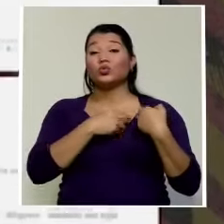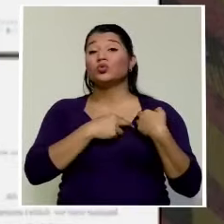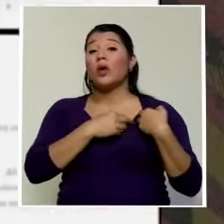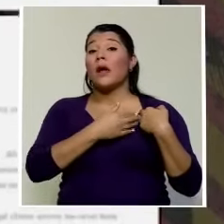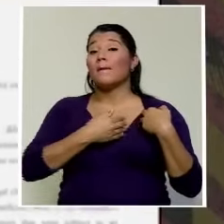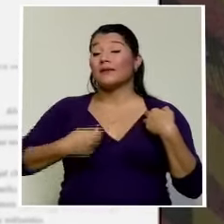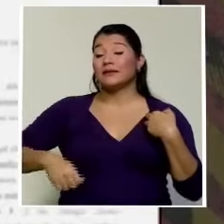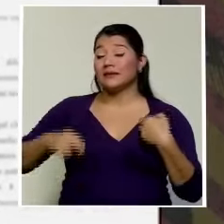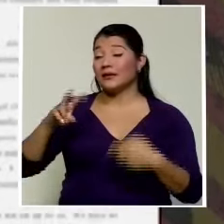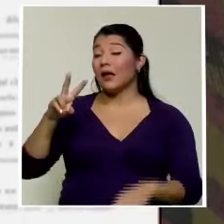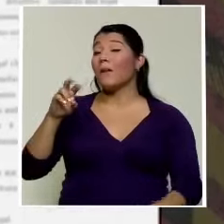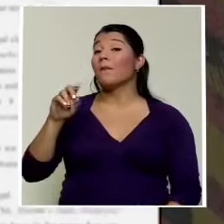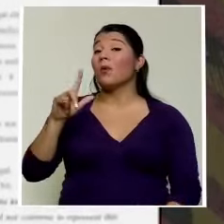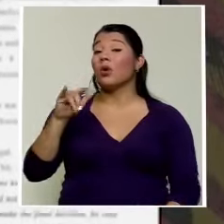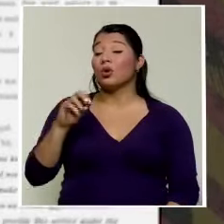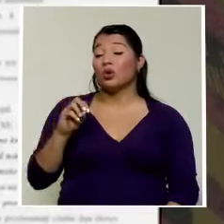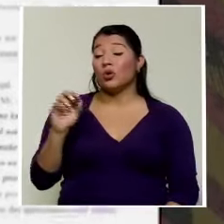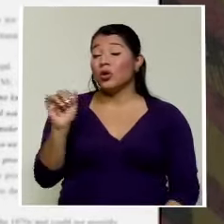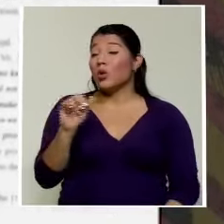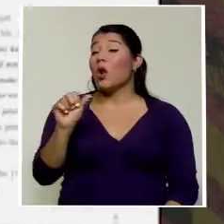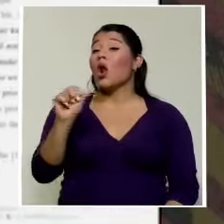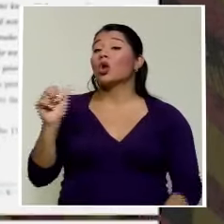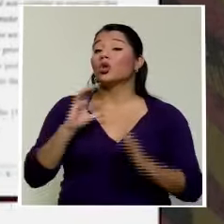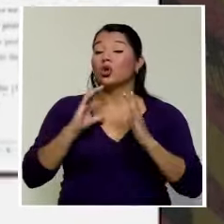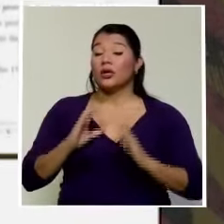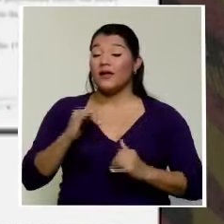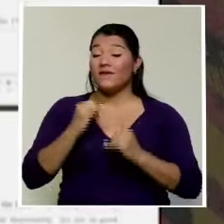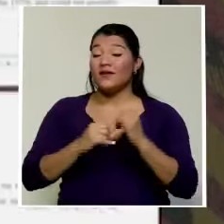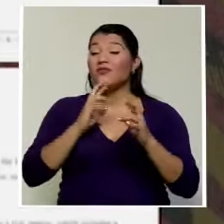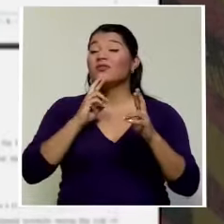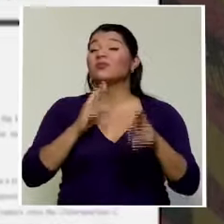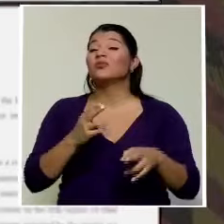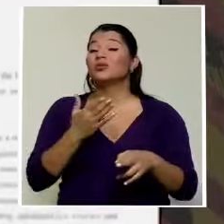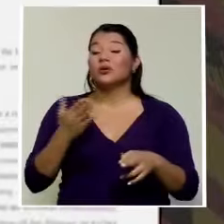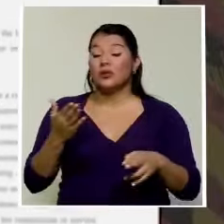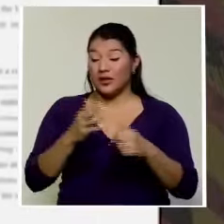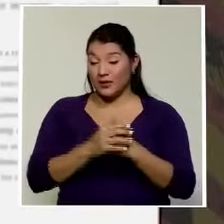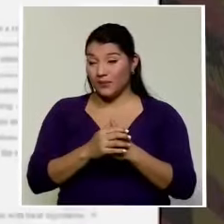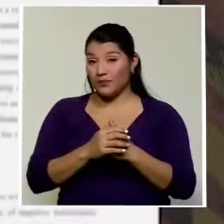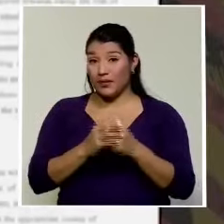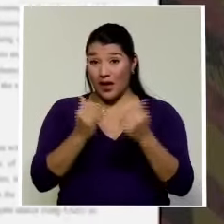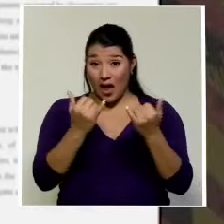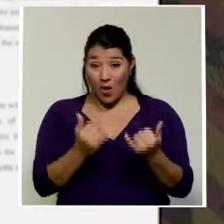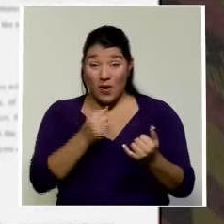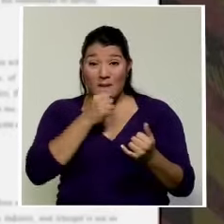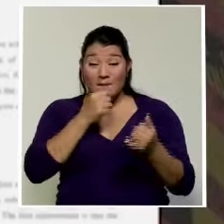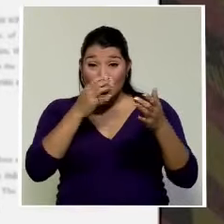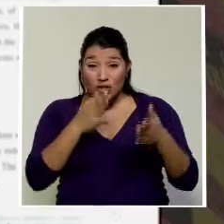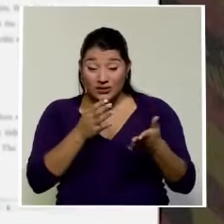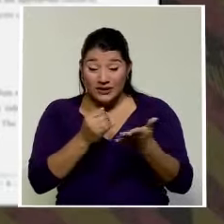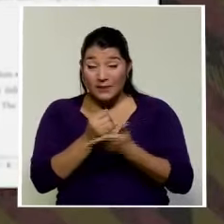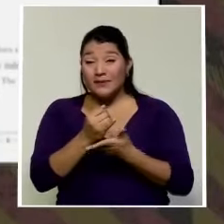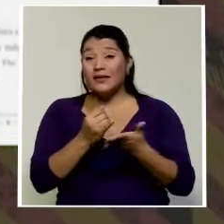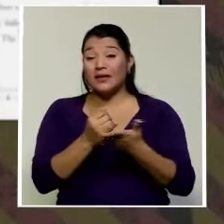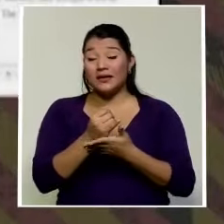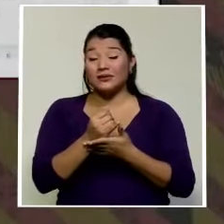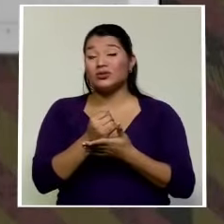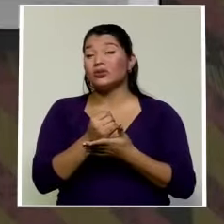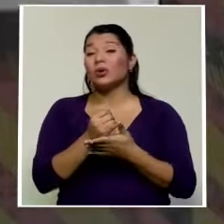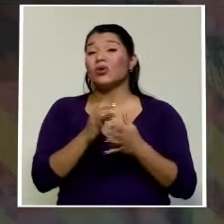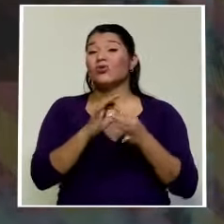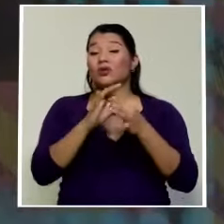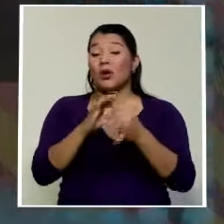muchos clientes, Alcogal respondió en una carta al consorcio de periodistas de investigación que lideró Pandora